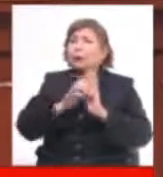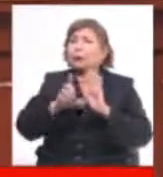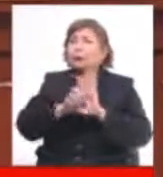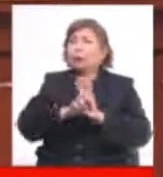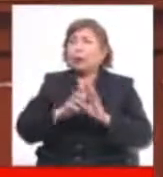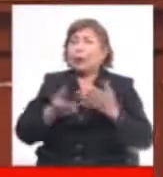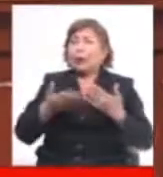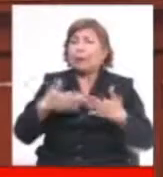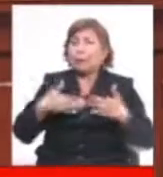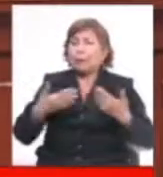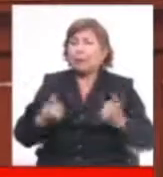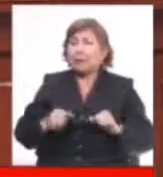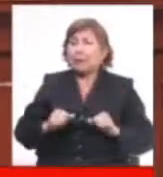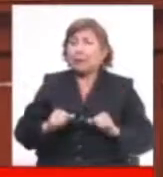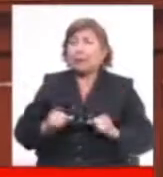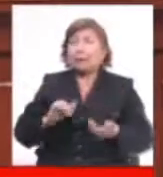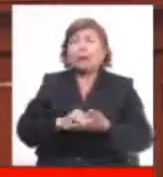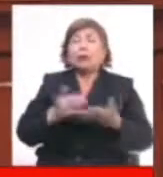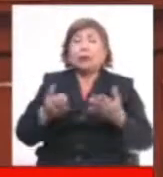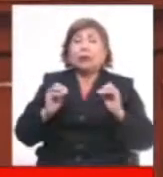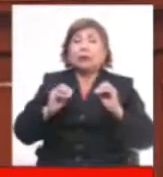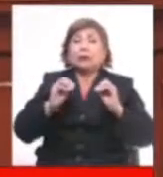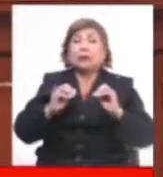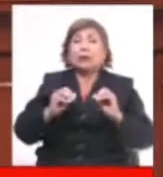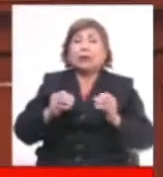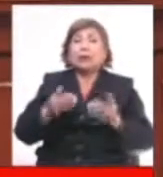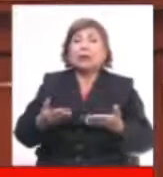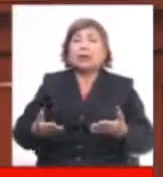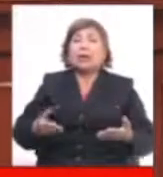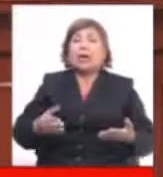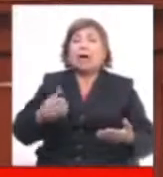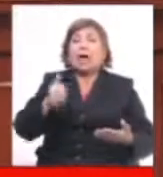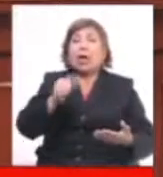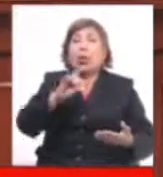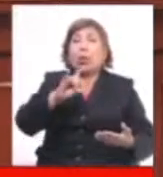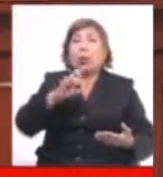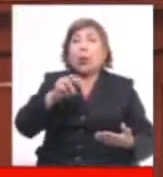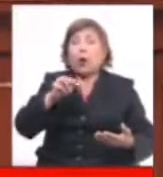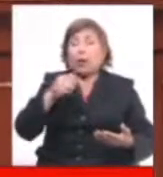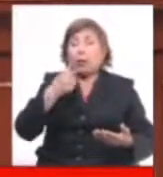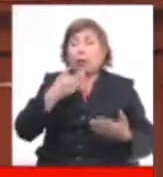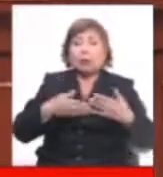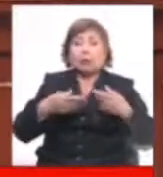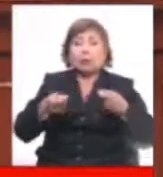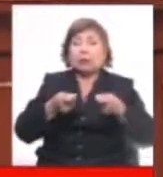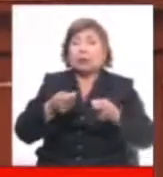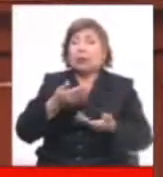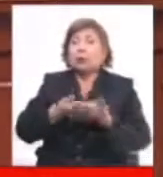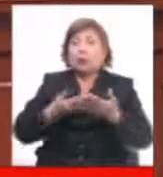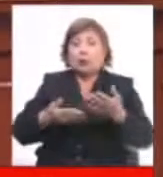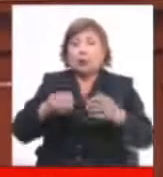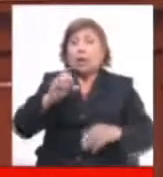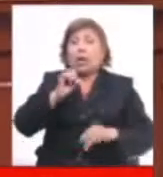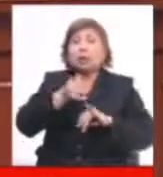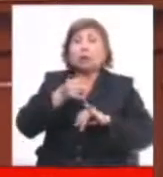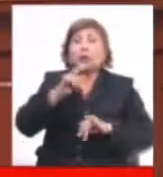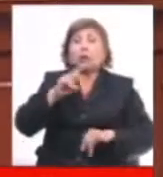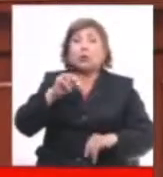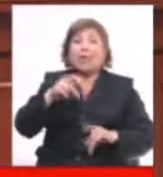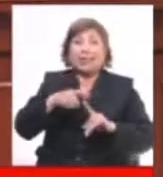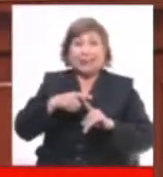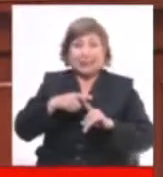la posibilidad de que la Superintendencia Nacional de Aduanas y de Administración Tributaria, SUNAT,